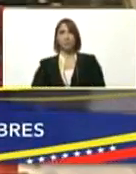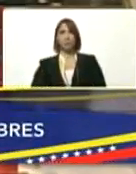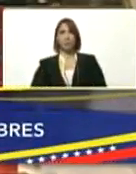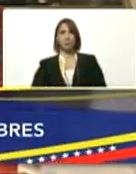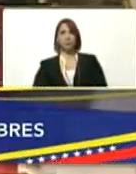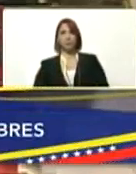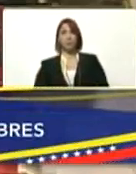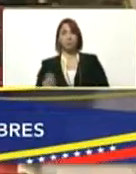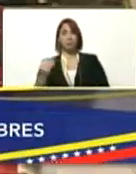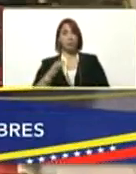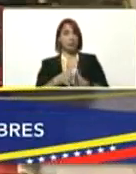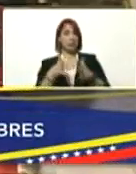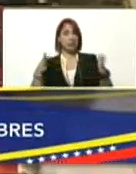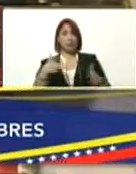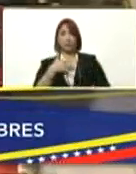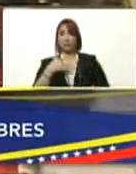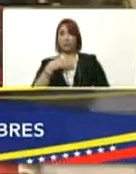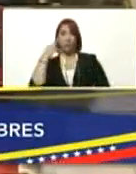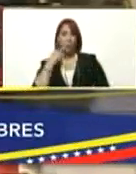El más grande bolivariano,